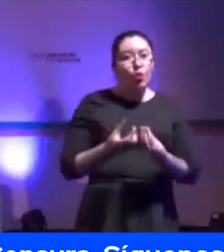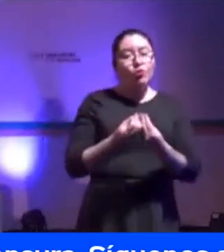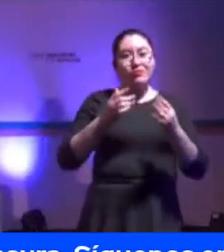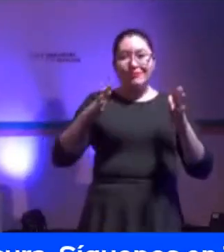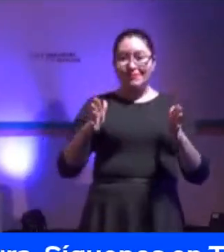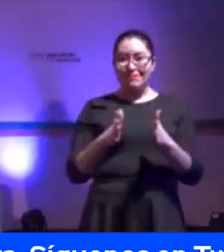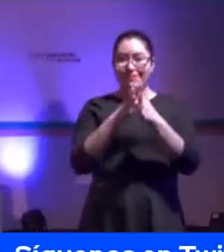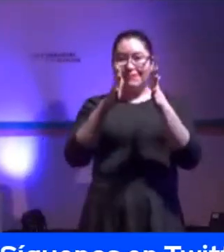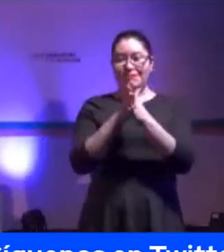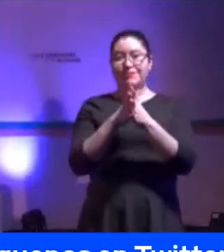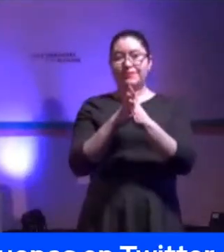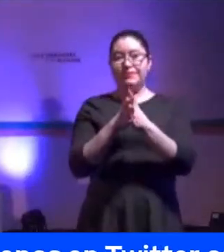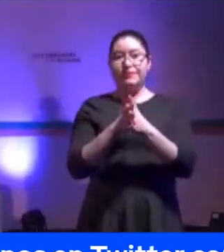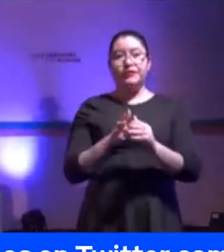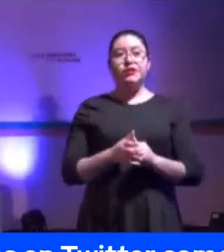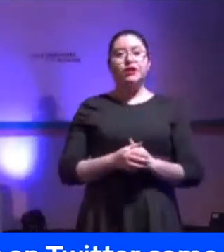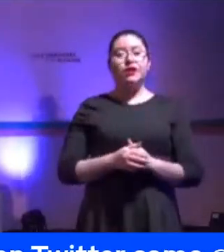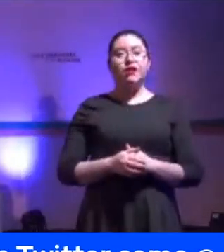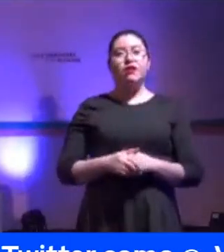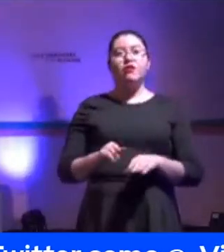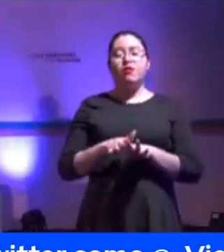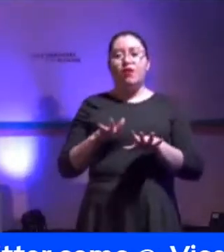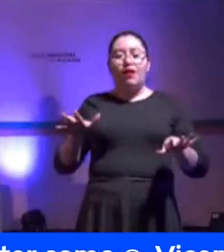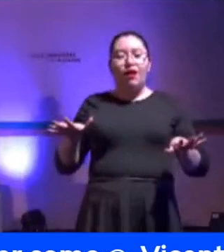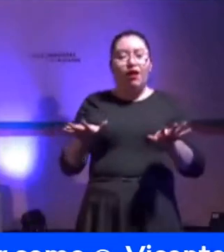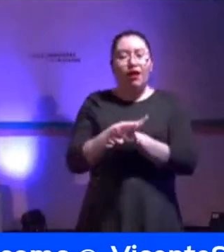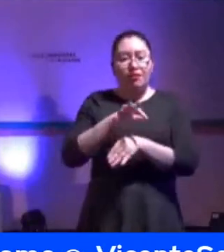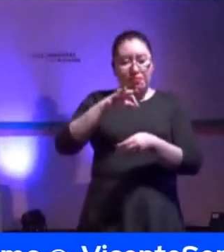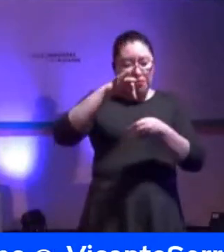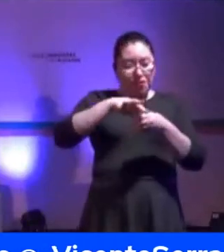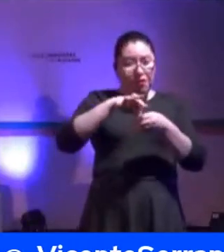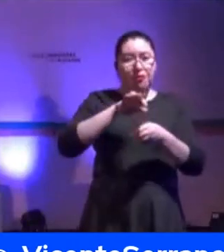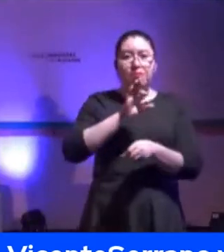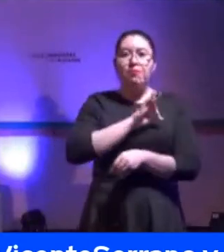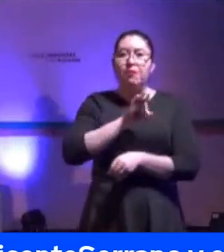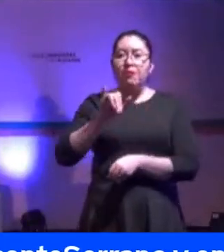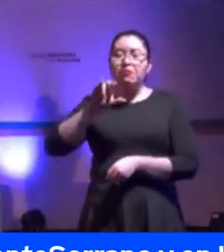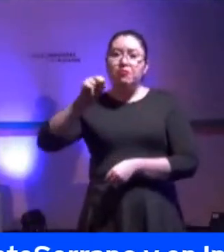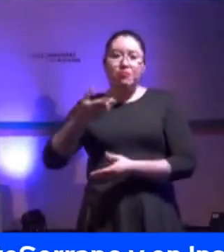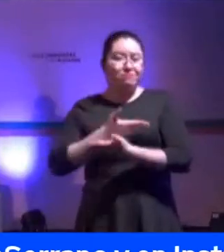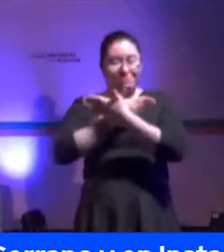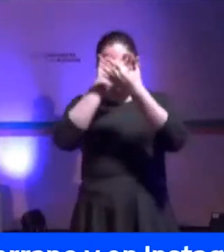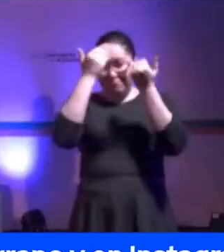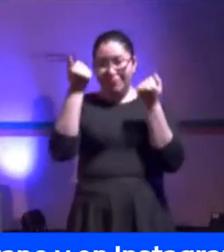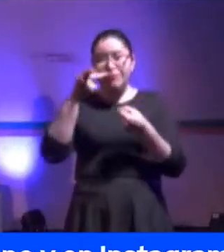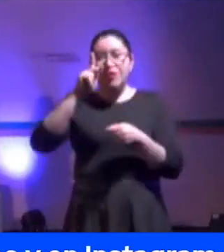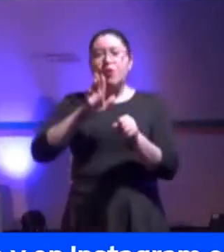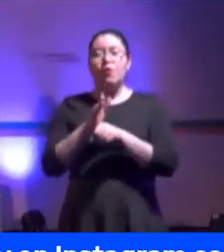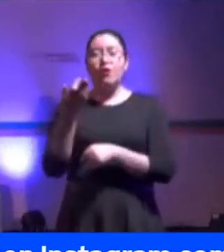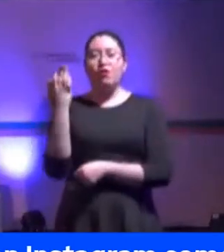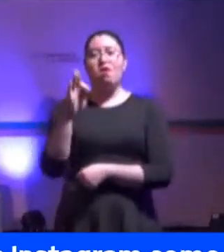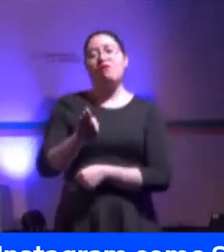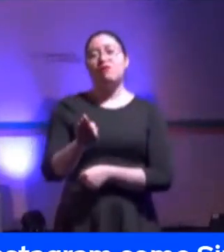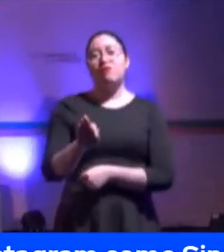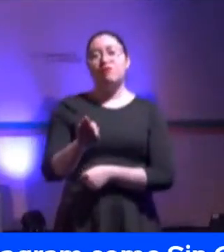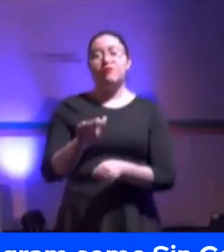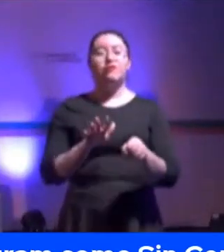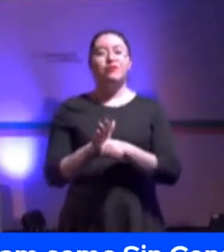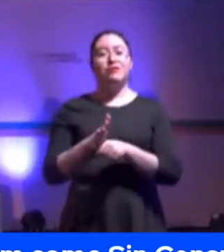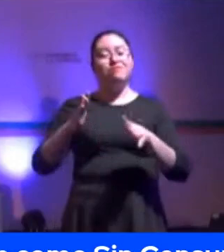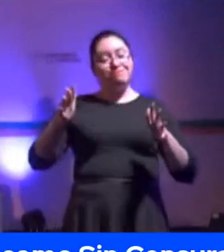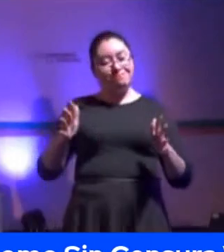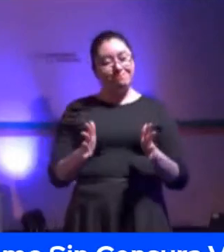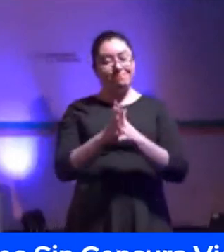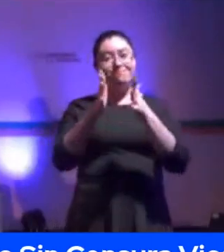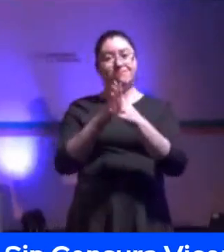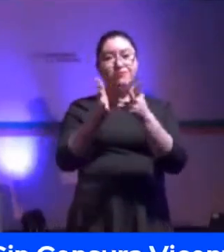participar. No importa si viene la reforma electoral o no, lo único que puede vencer el fraude es la